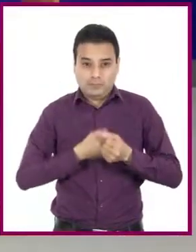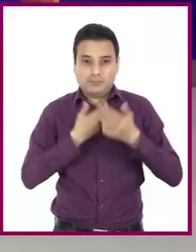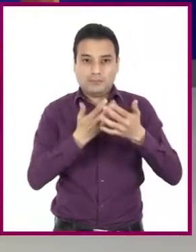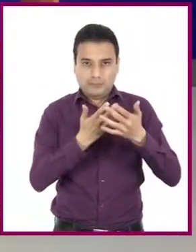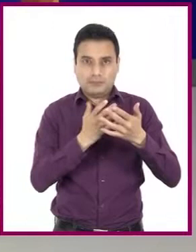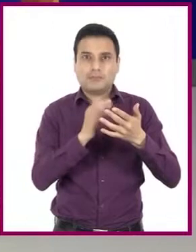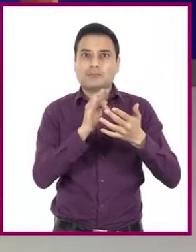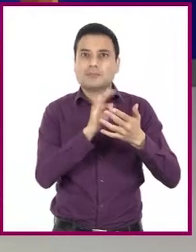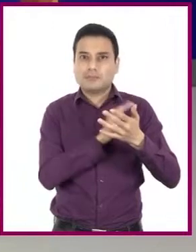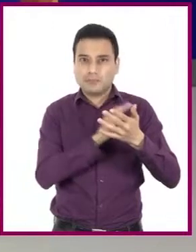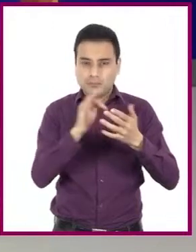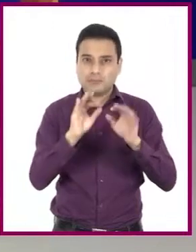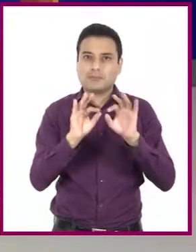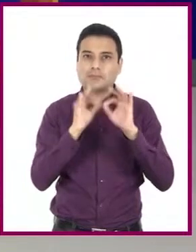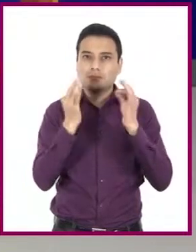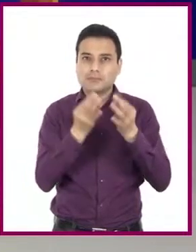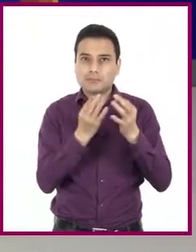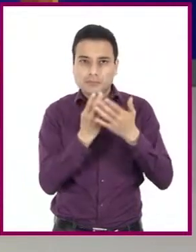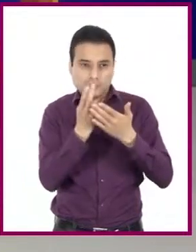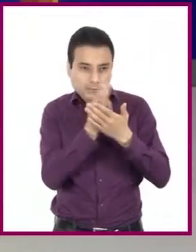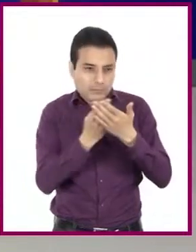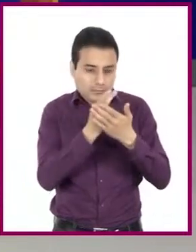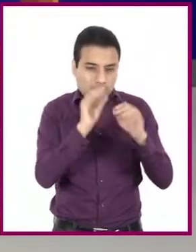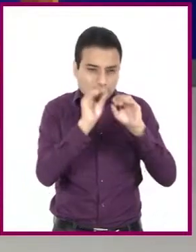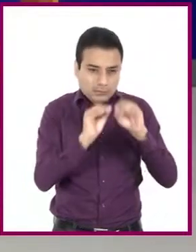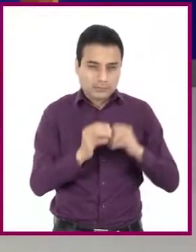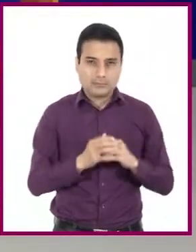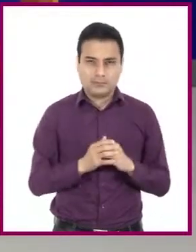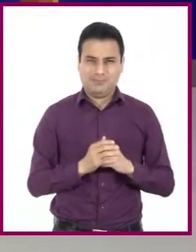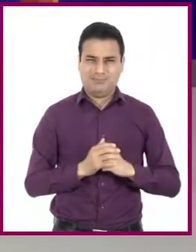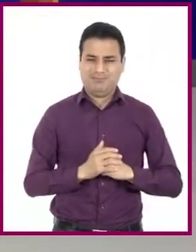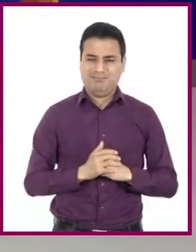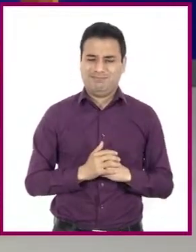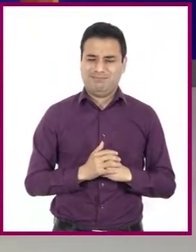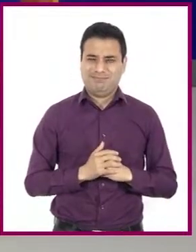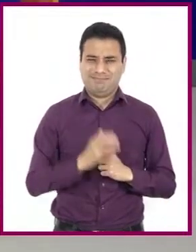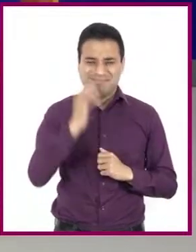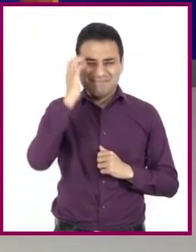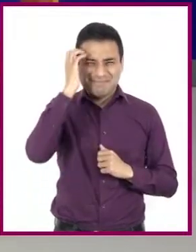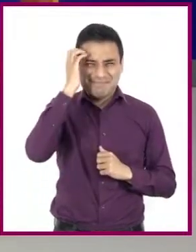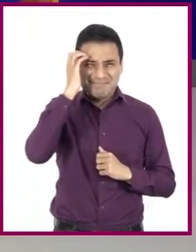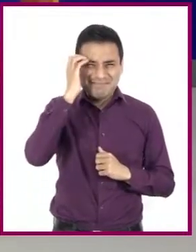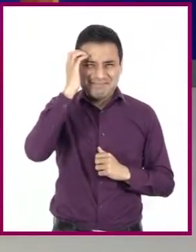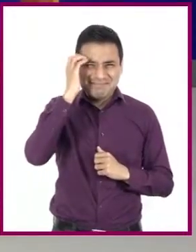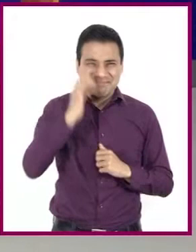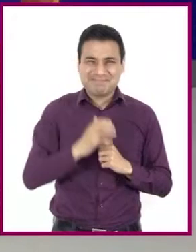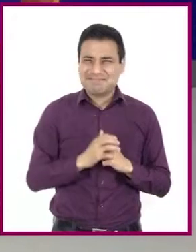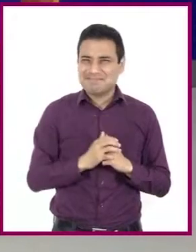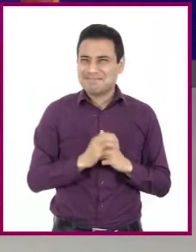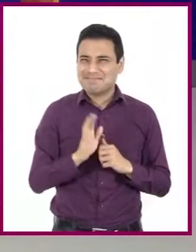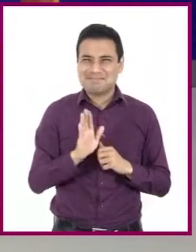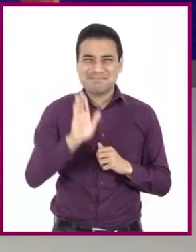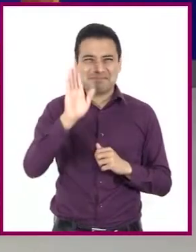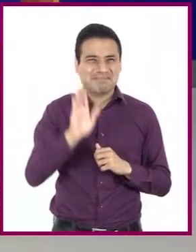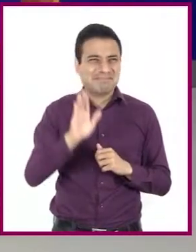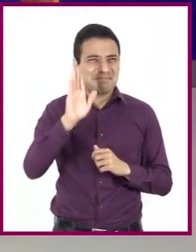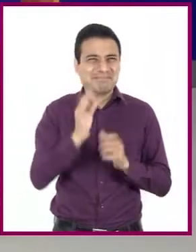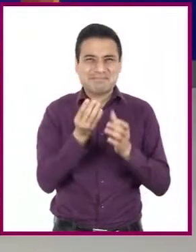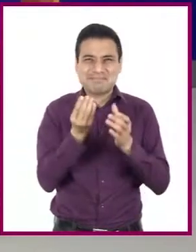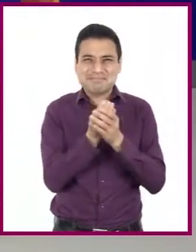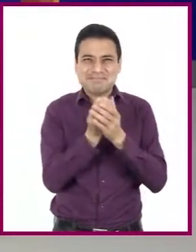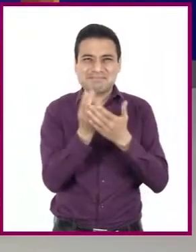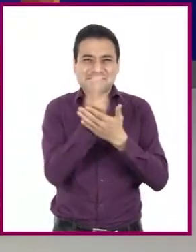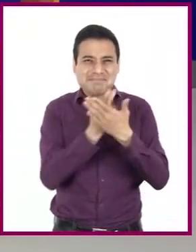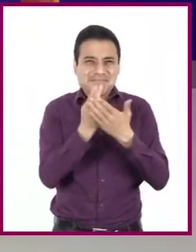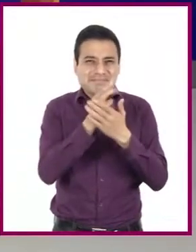¿Formas gráficas? Eso me parece como si fuera una sesión de dibujo o de